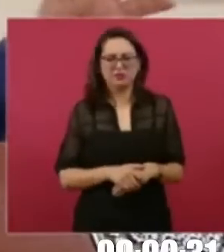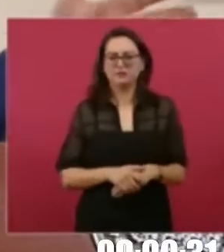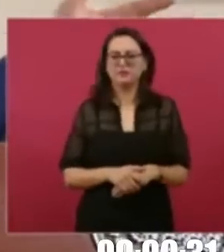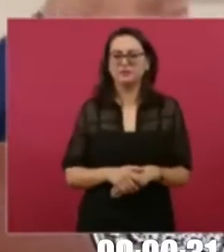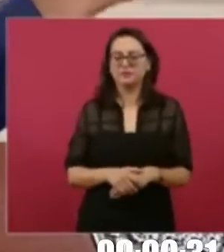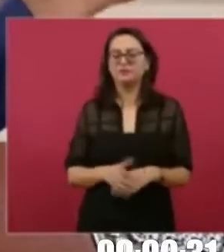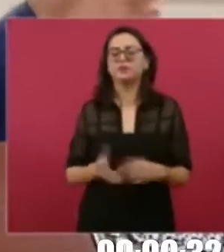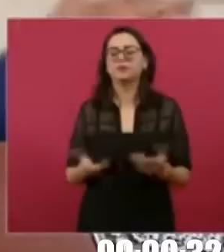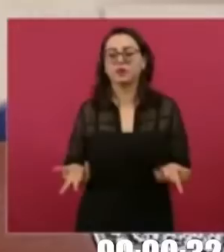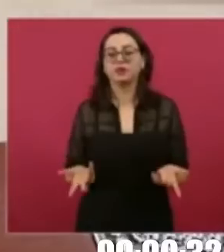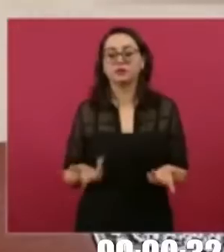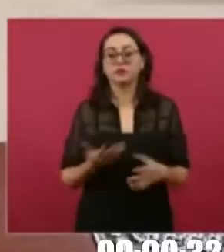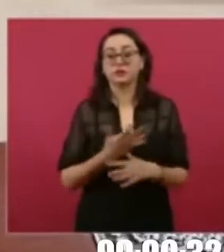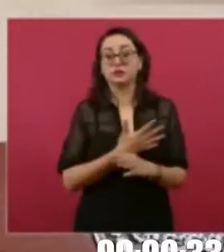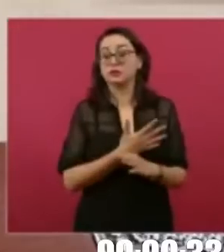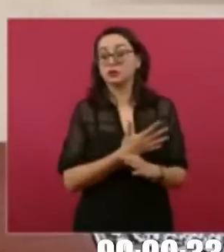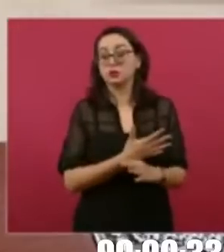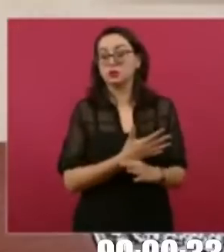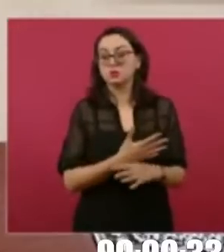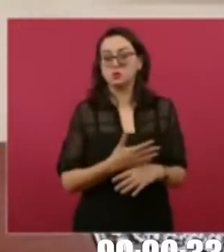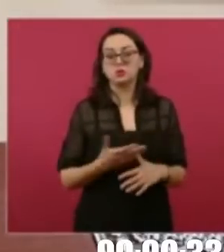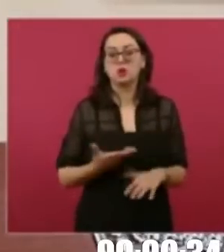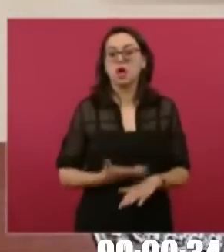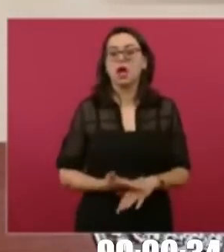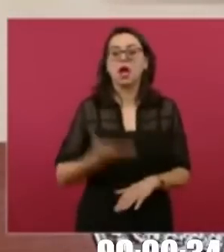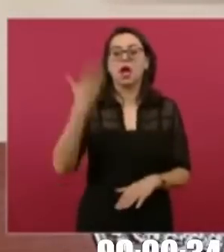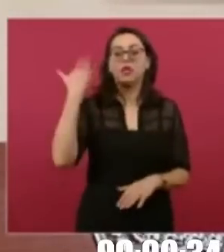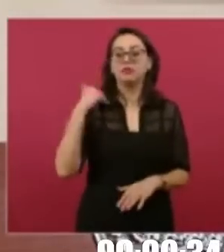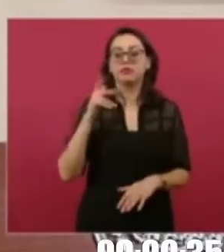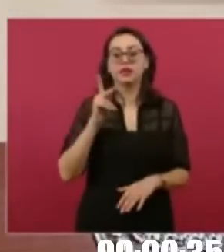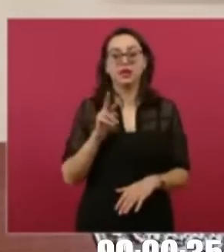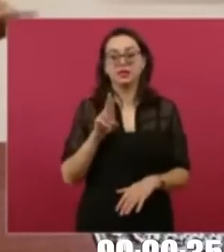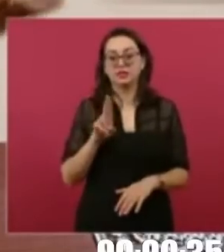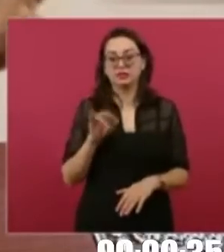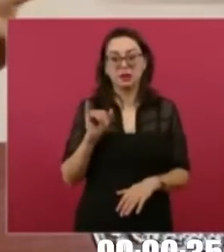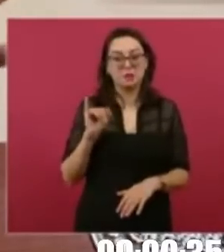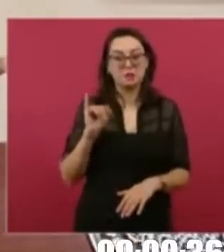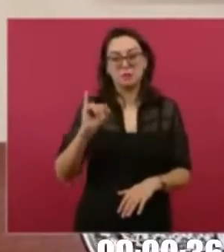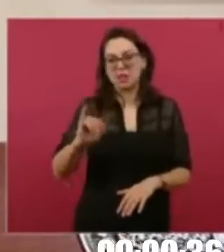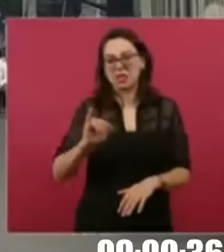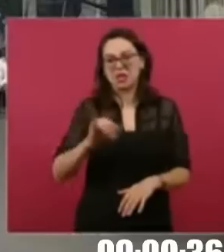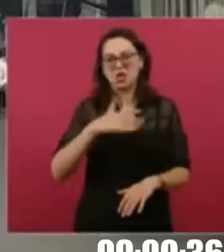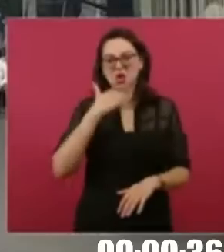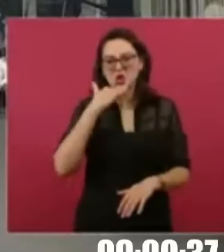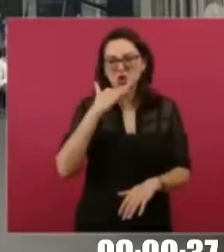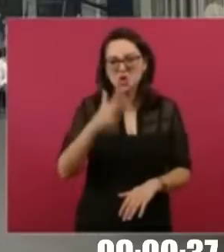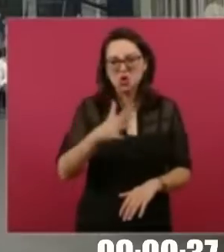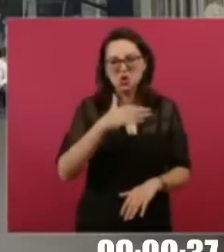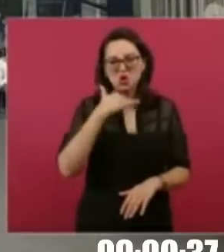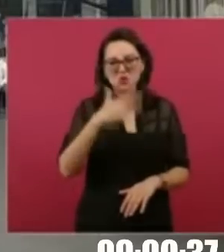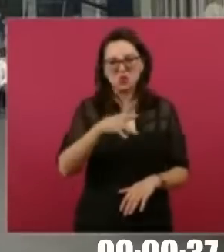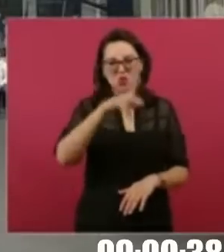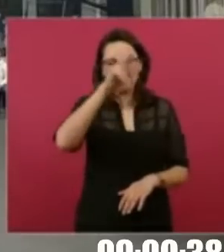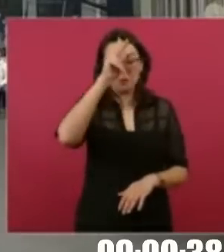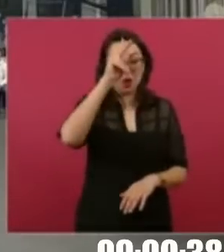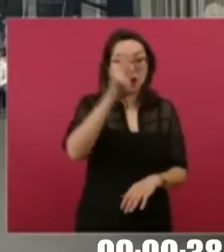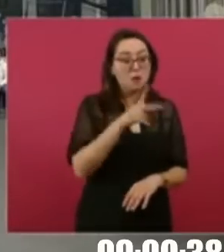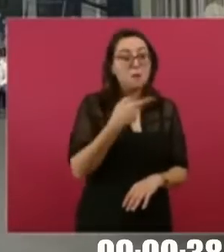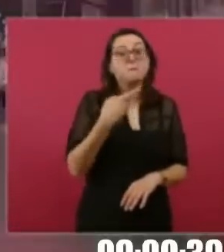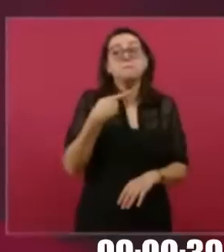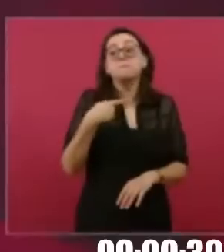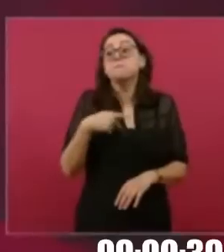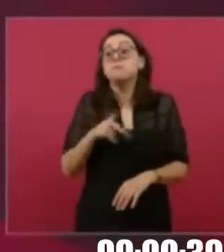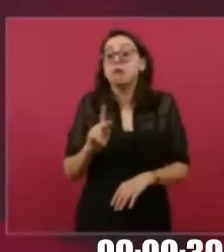ni en la época este peor es el pri es que es interesantísimo ustedes seguramente